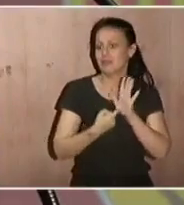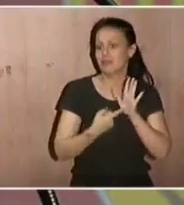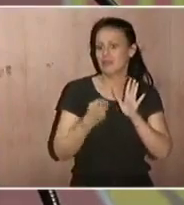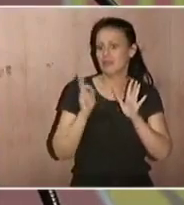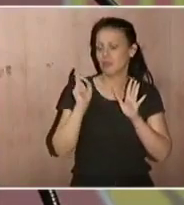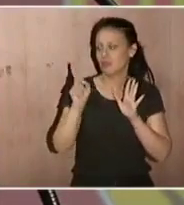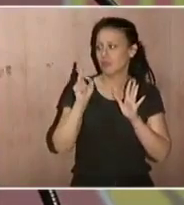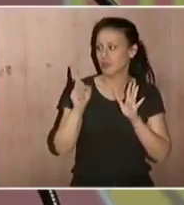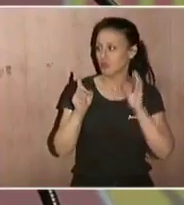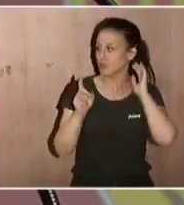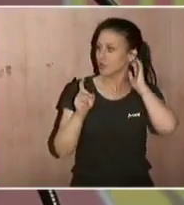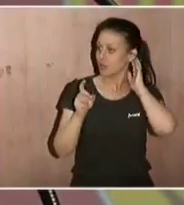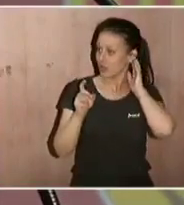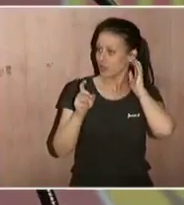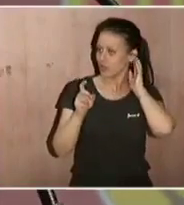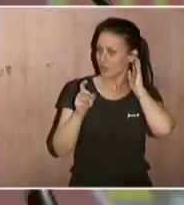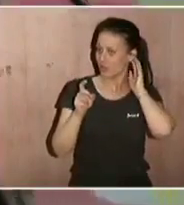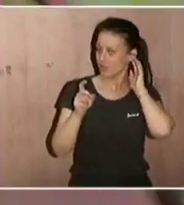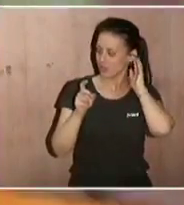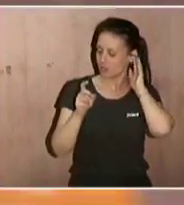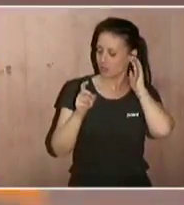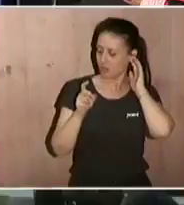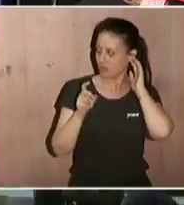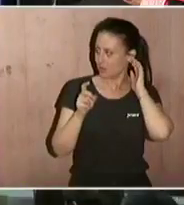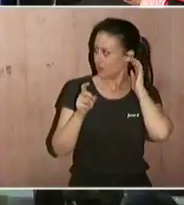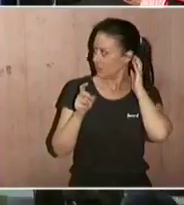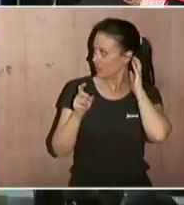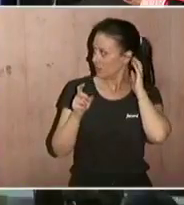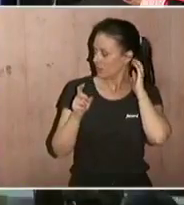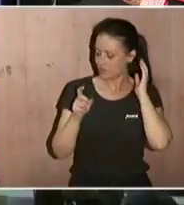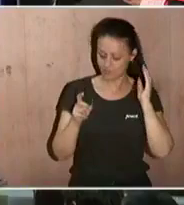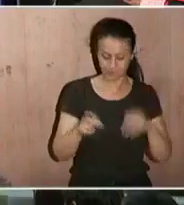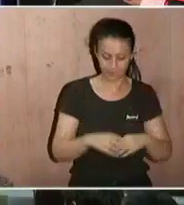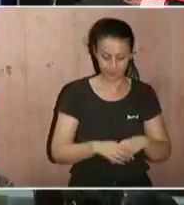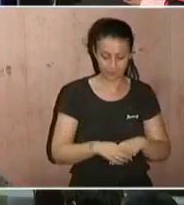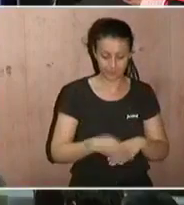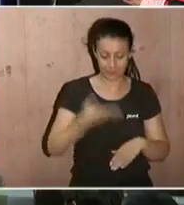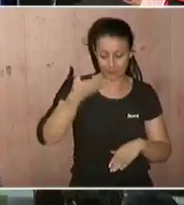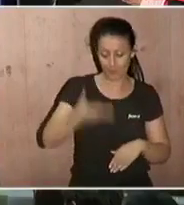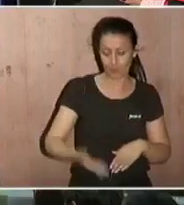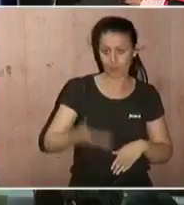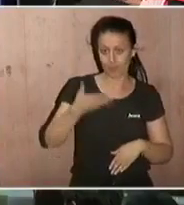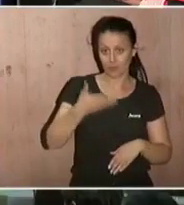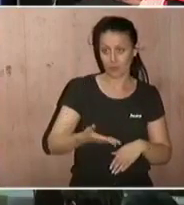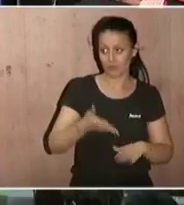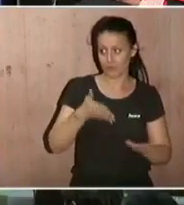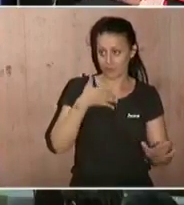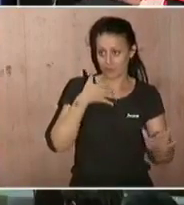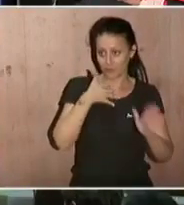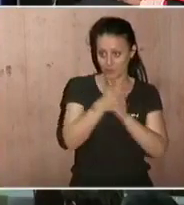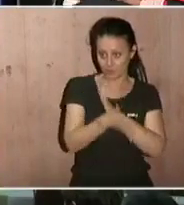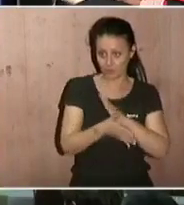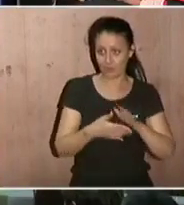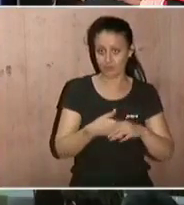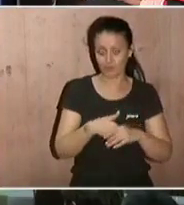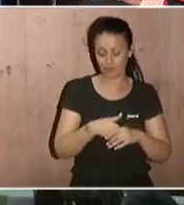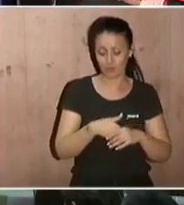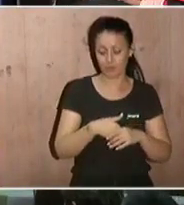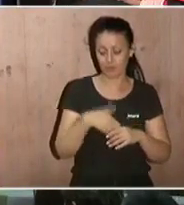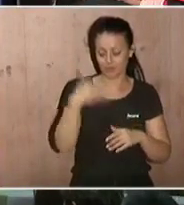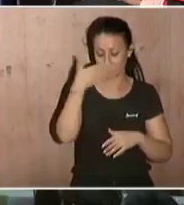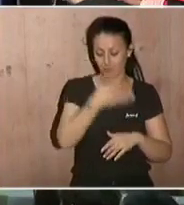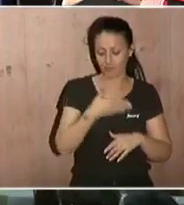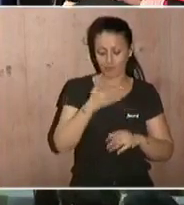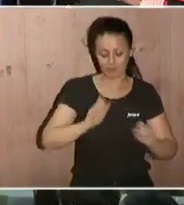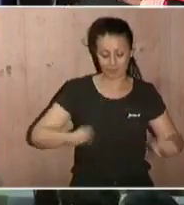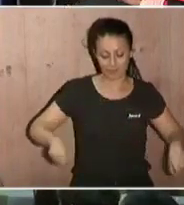que no han dependido de nosotros, han reducido la importancia y el significado de las escuelas. Y la consecuencia